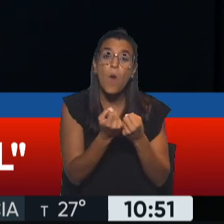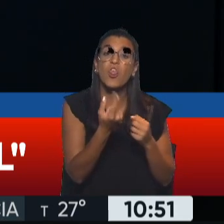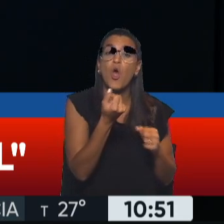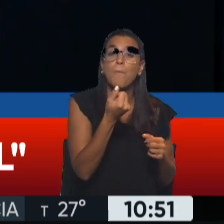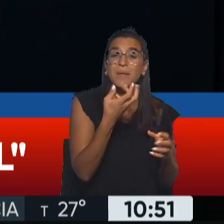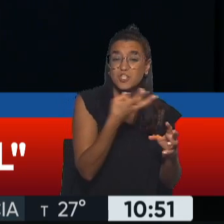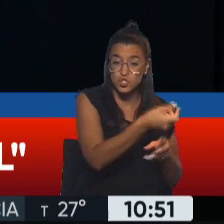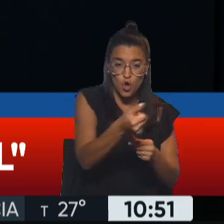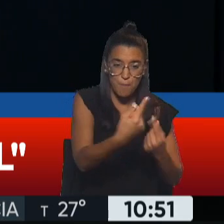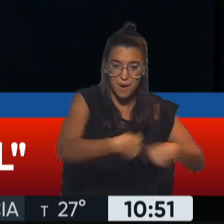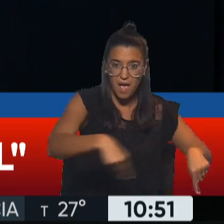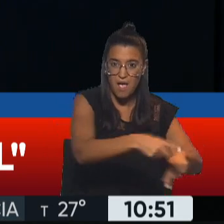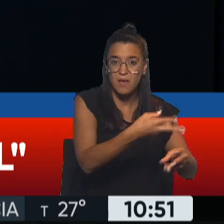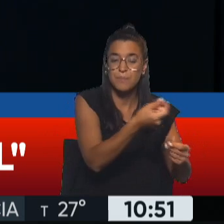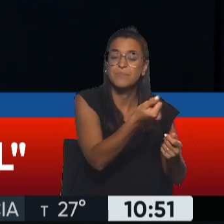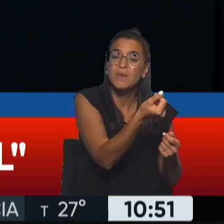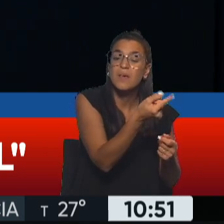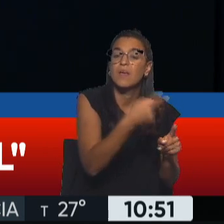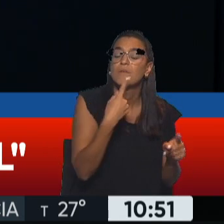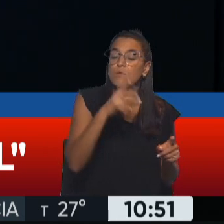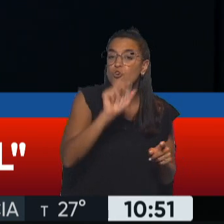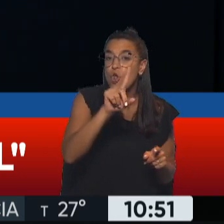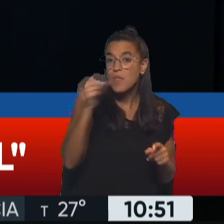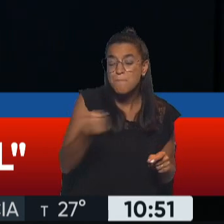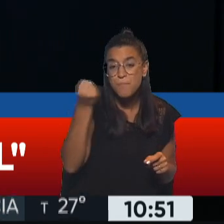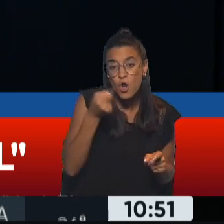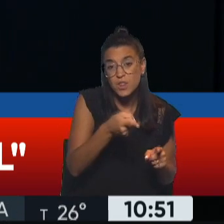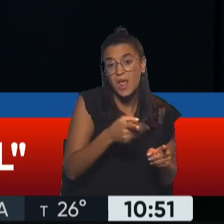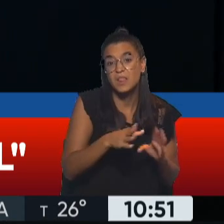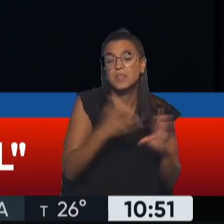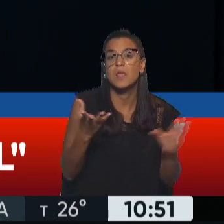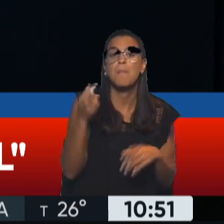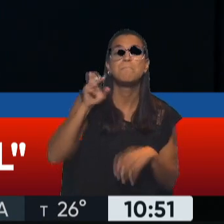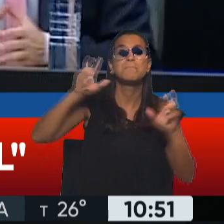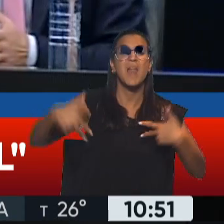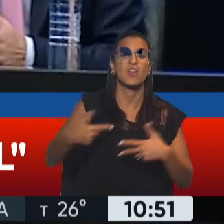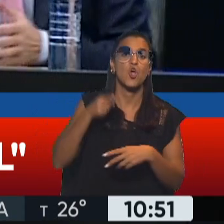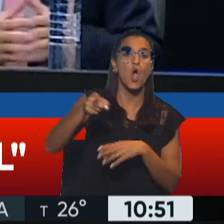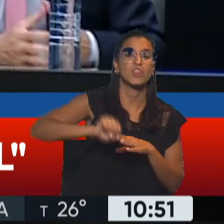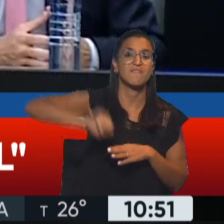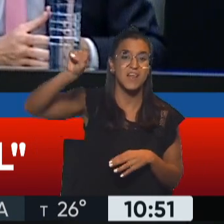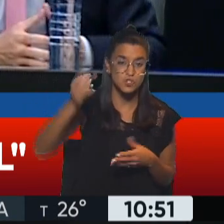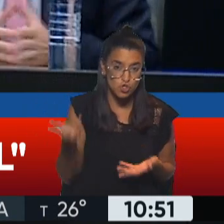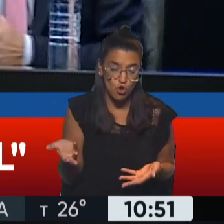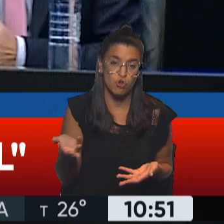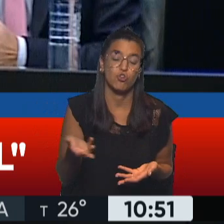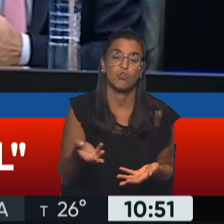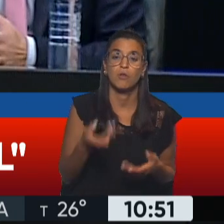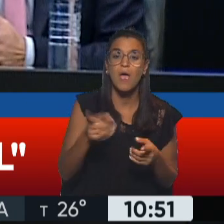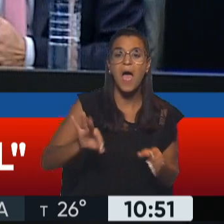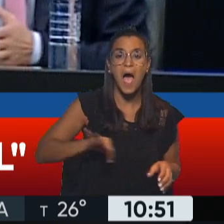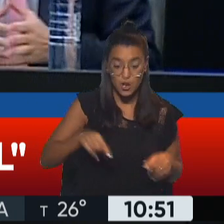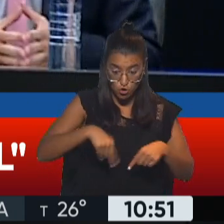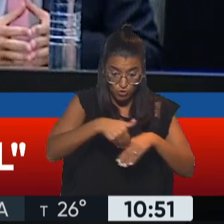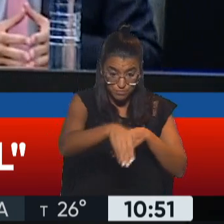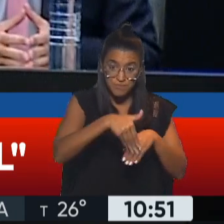a tener un rol y un espacio importante en el esquema antiinflacionario. Es algo que para el año en